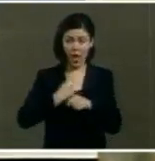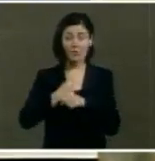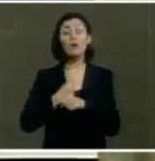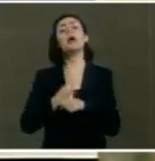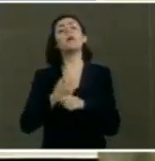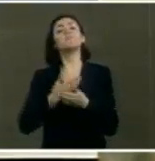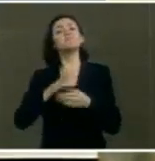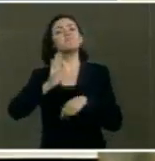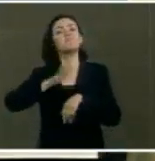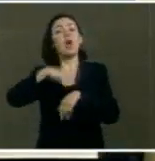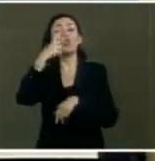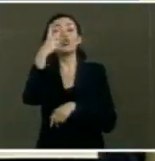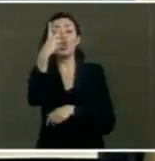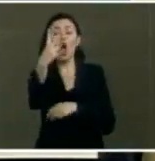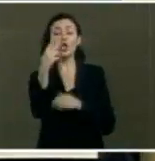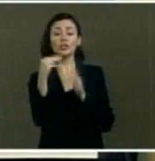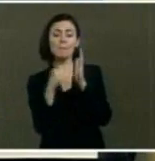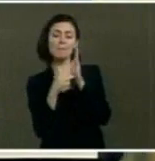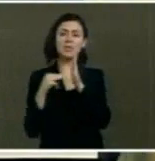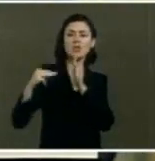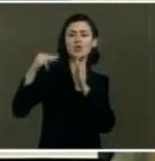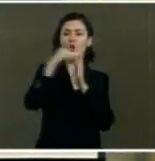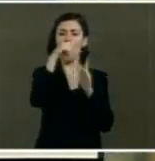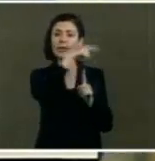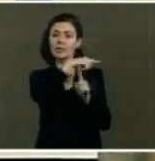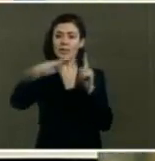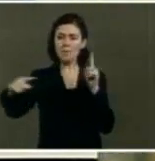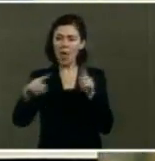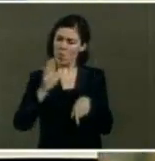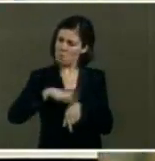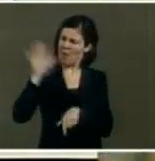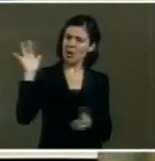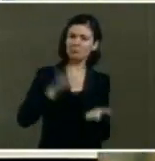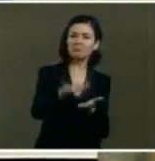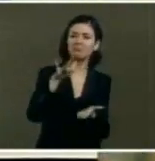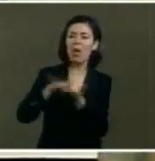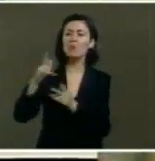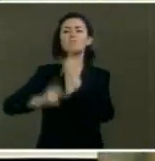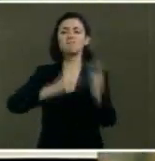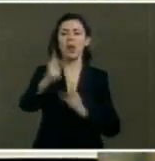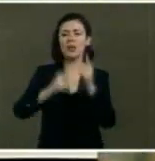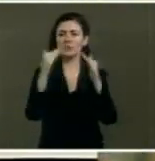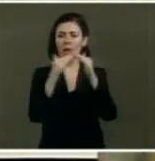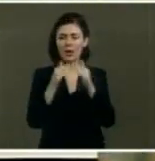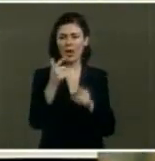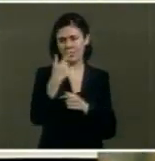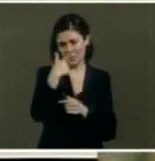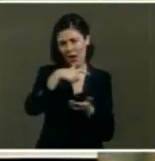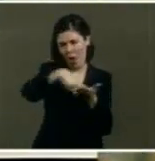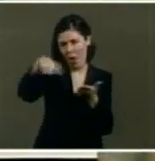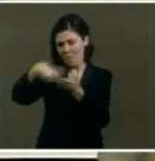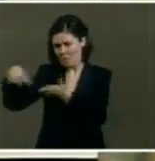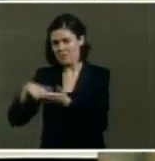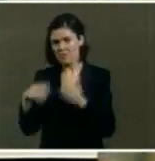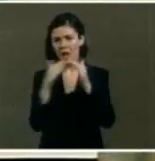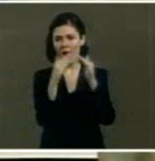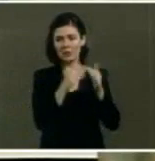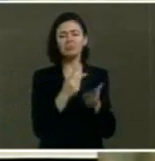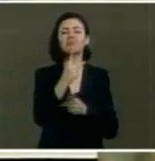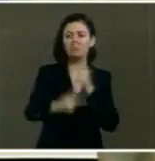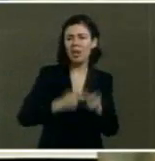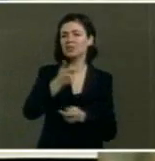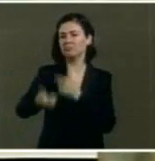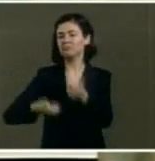y superado esa cifra. Y sumando el esfuerzo de todos los organismos de vivienda,